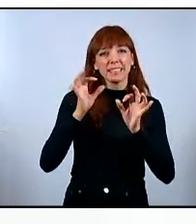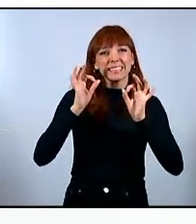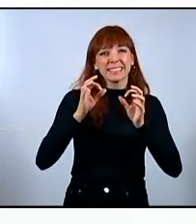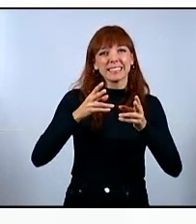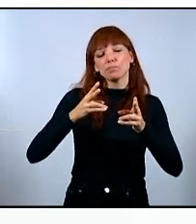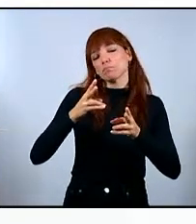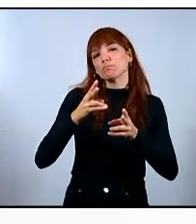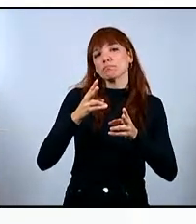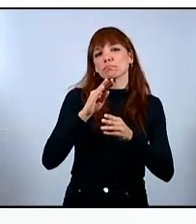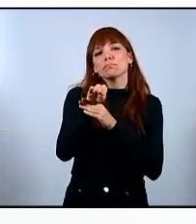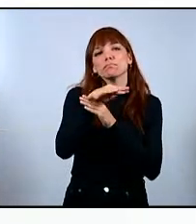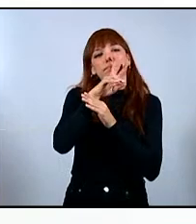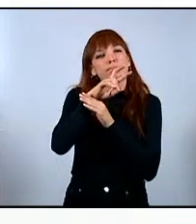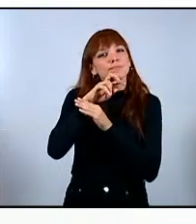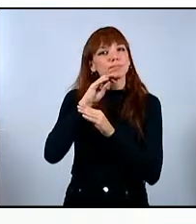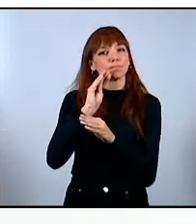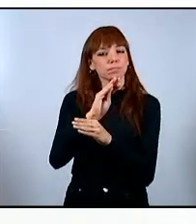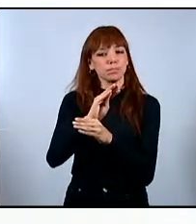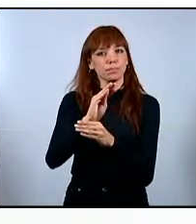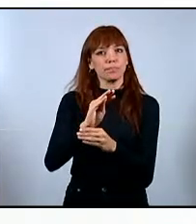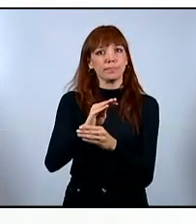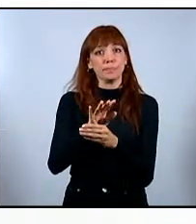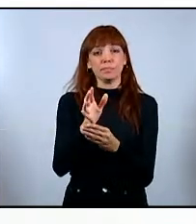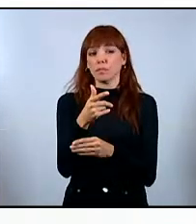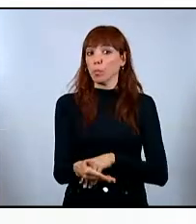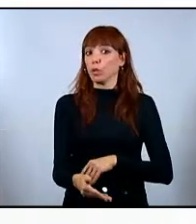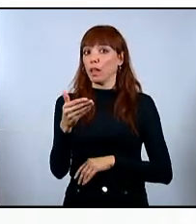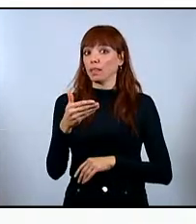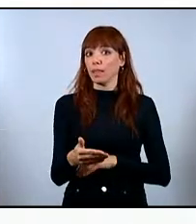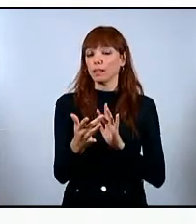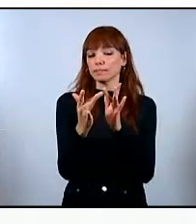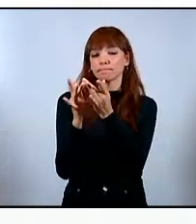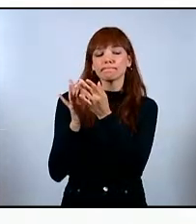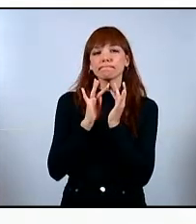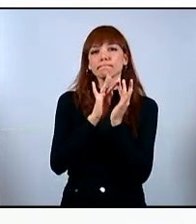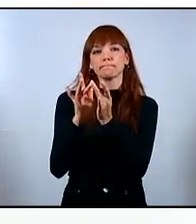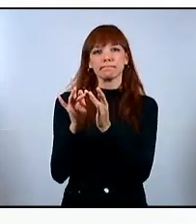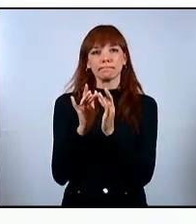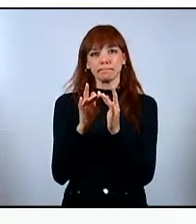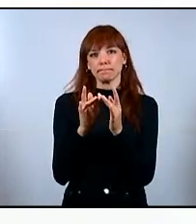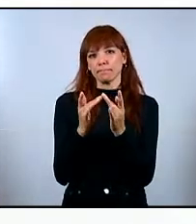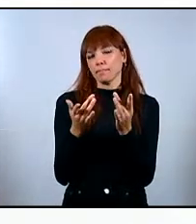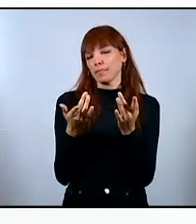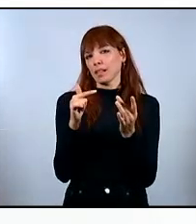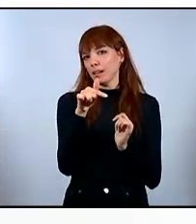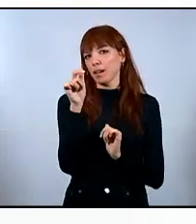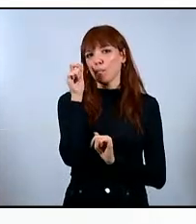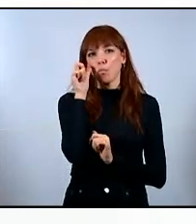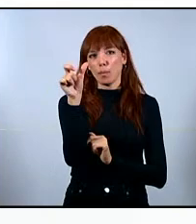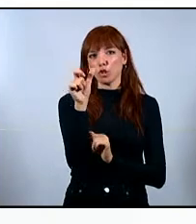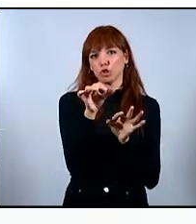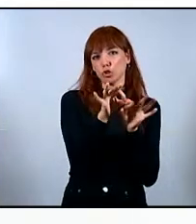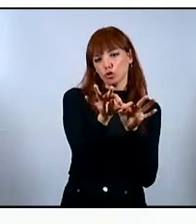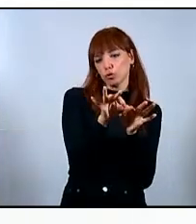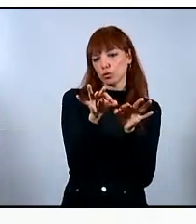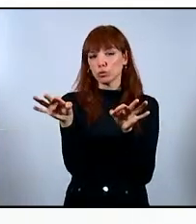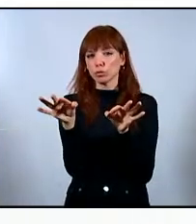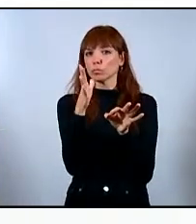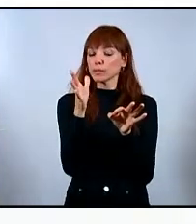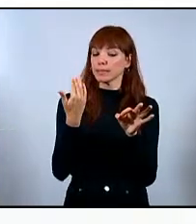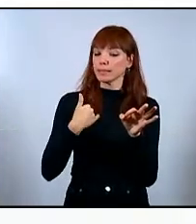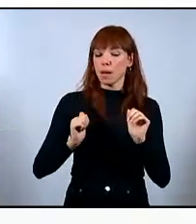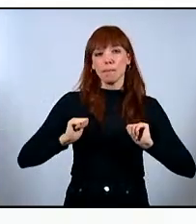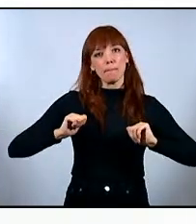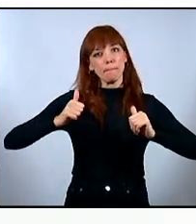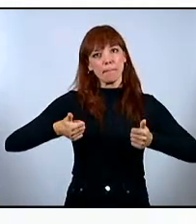Asimismo, y conscientes de la importancia que tienen las comunicaciones en el entorno rural, hemos puesto en marcha los trabajos de acondicionamiento y de